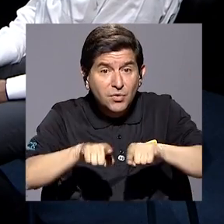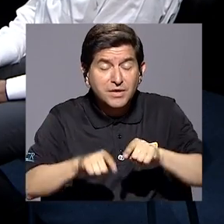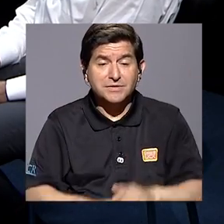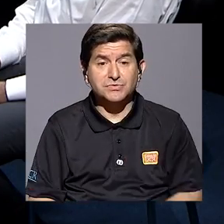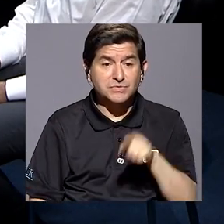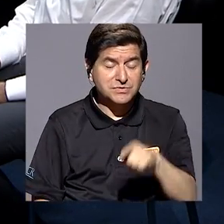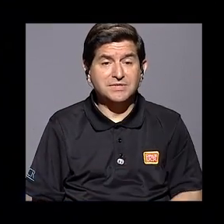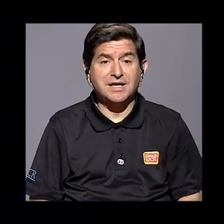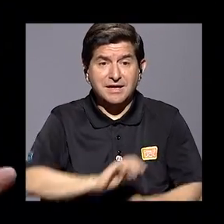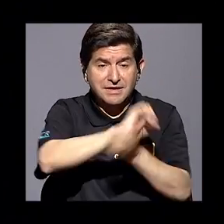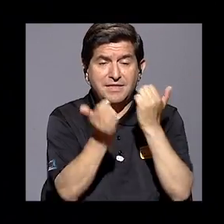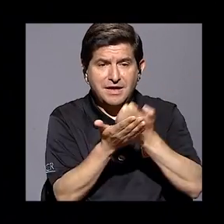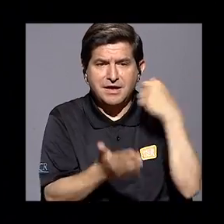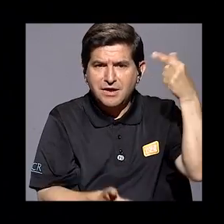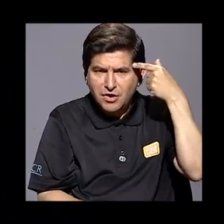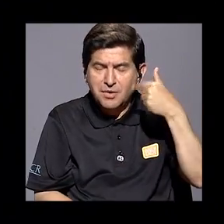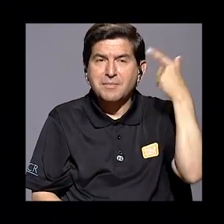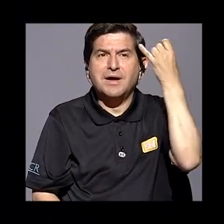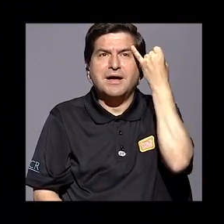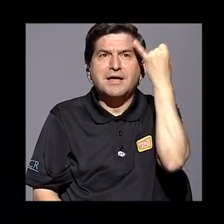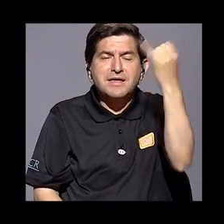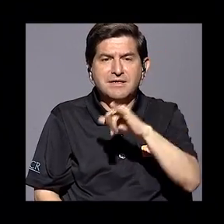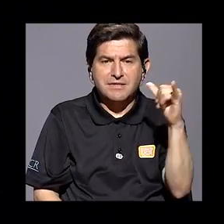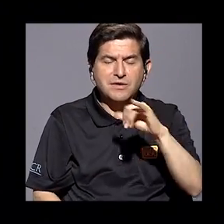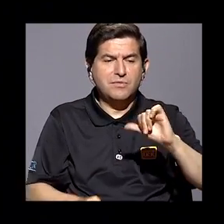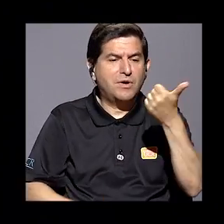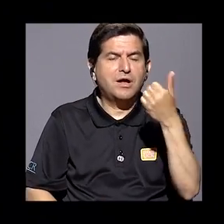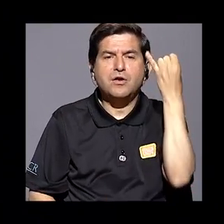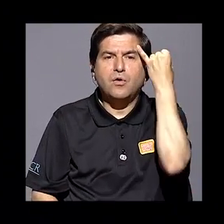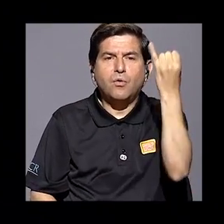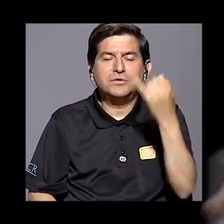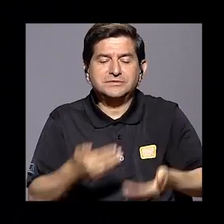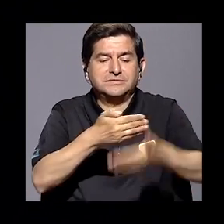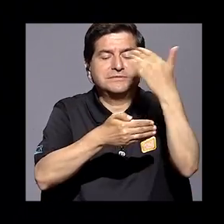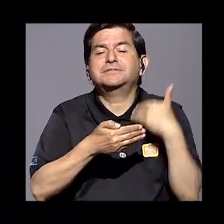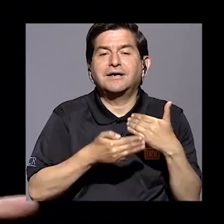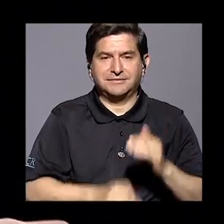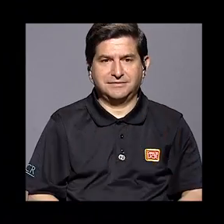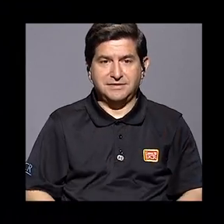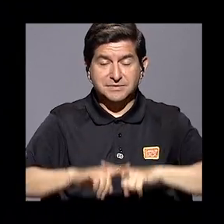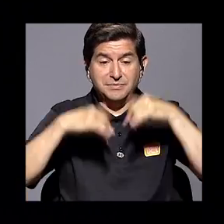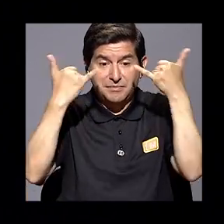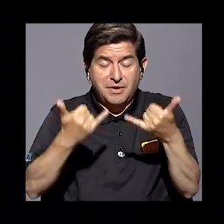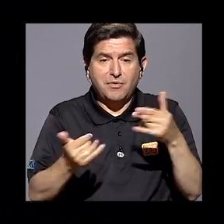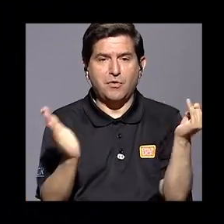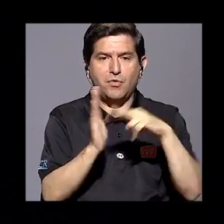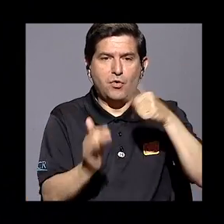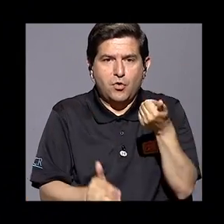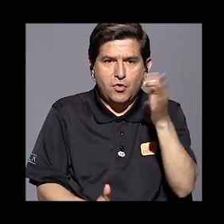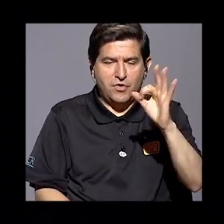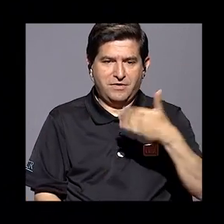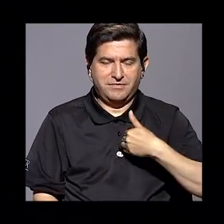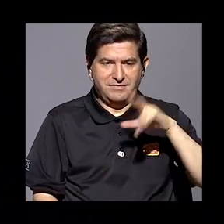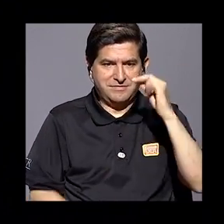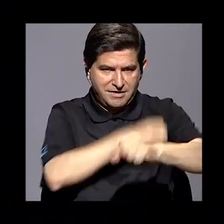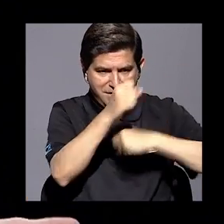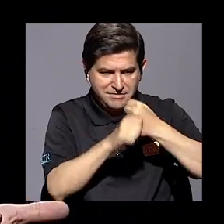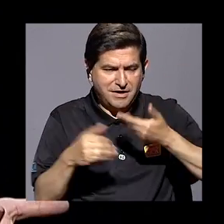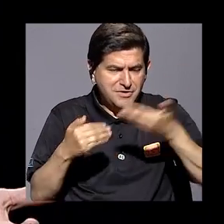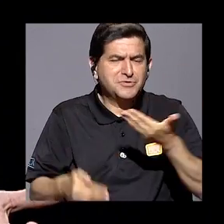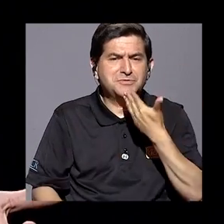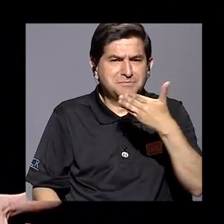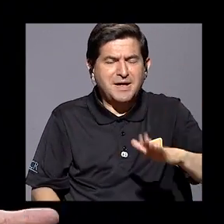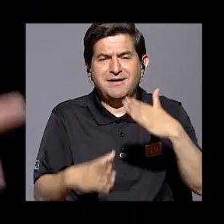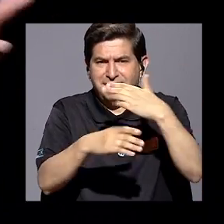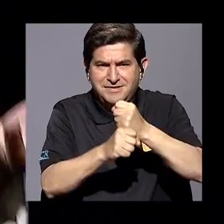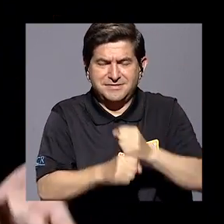es que esta reforma fiscal parte de la misma lógica que partieron muchas otras iniciativas antes sólo que ahora en pleno 2019 tenemos 30 años de hacer las cosas